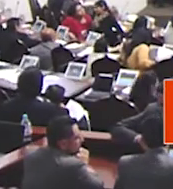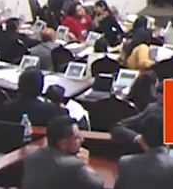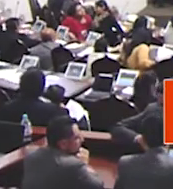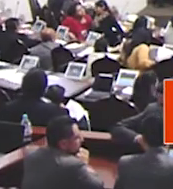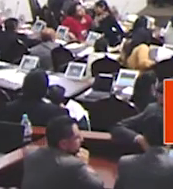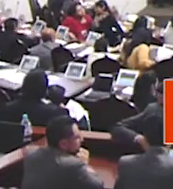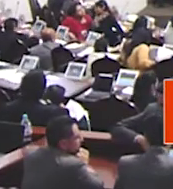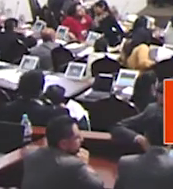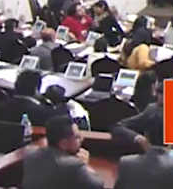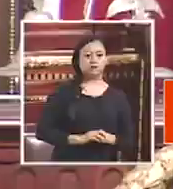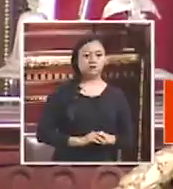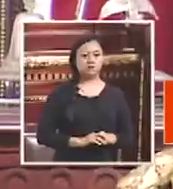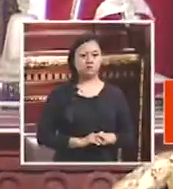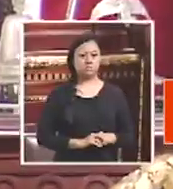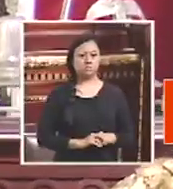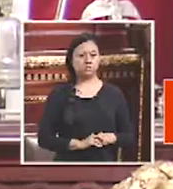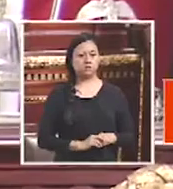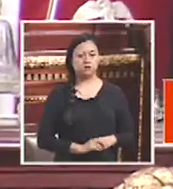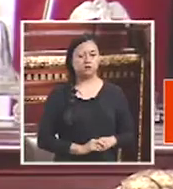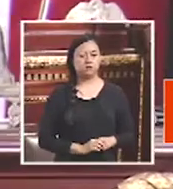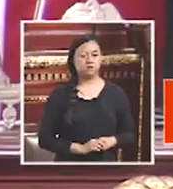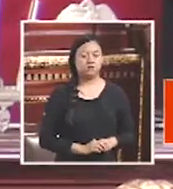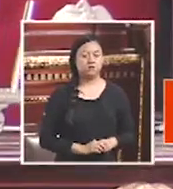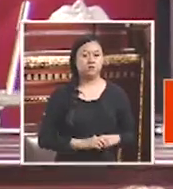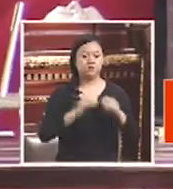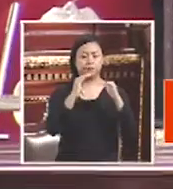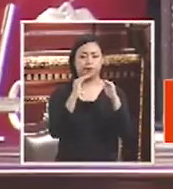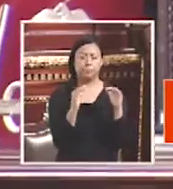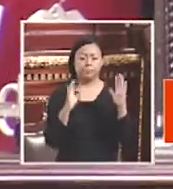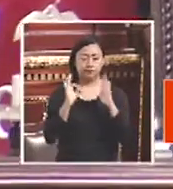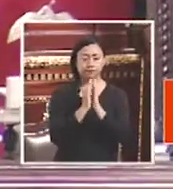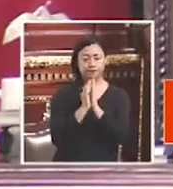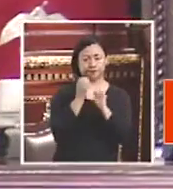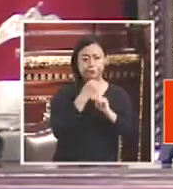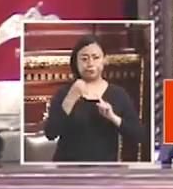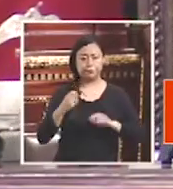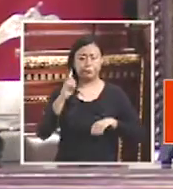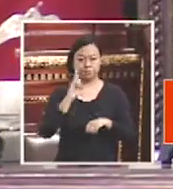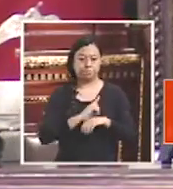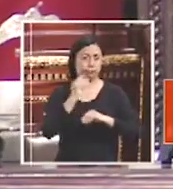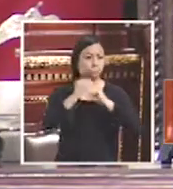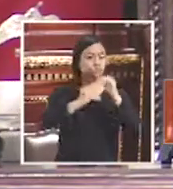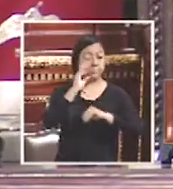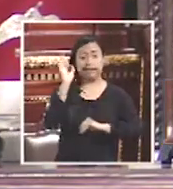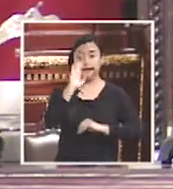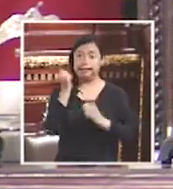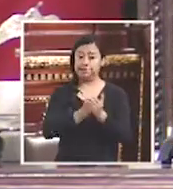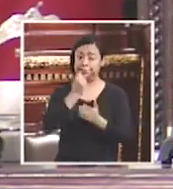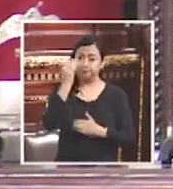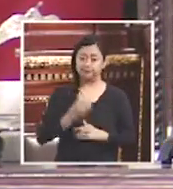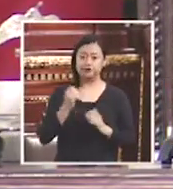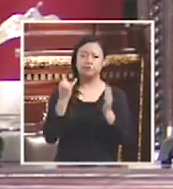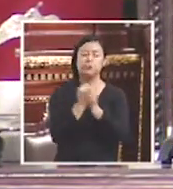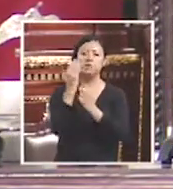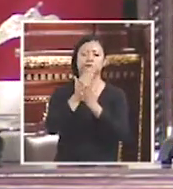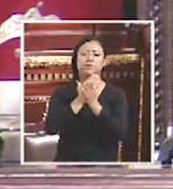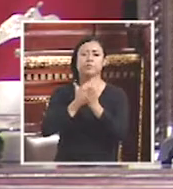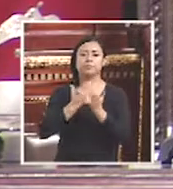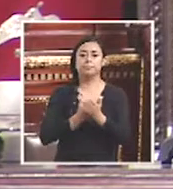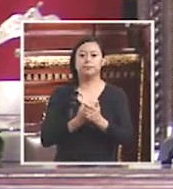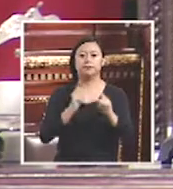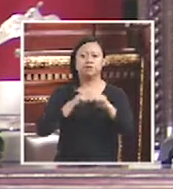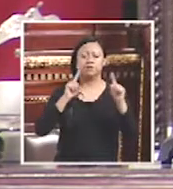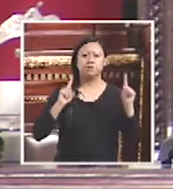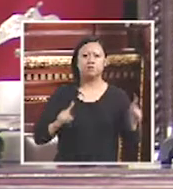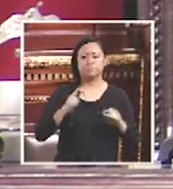los Estados Unidos Mexicanos, por lo que se enviará al Congreso de la Unión para su análisis. El propósito de la iniciativa es que la Cámara